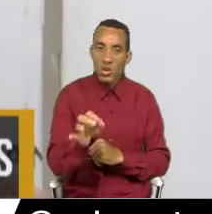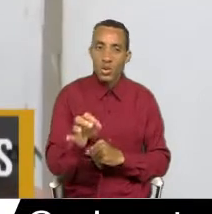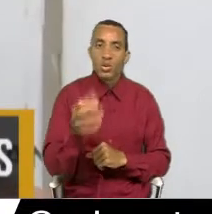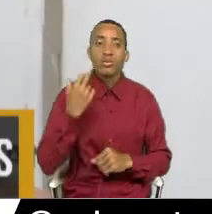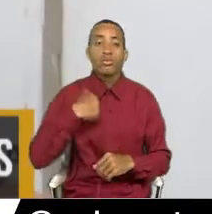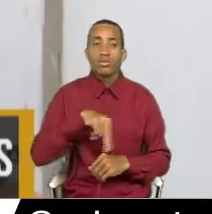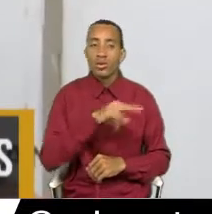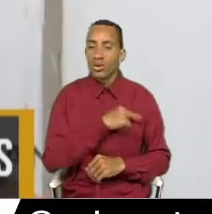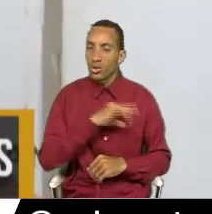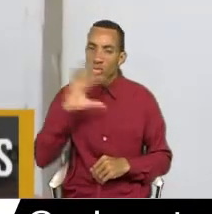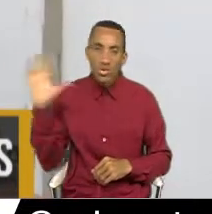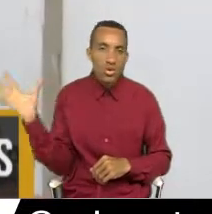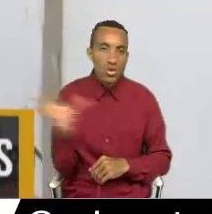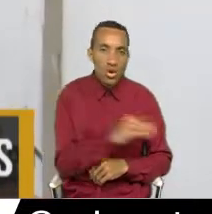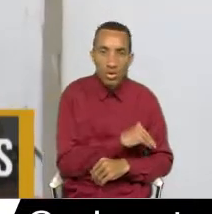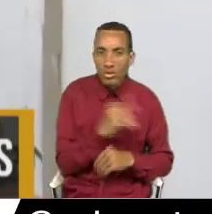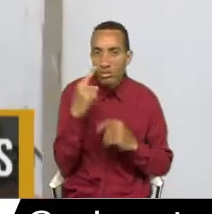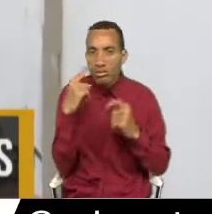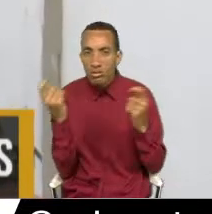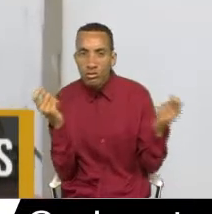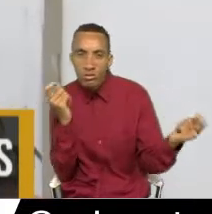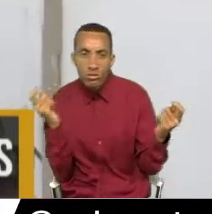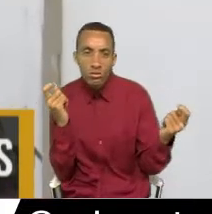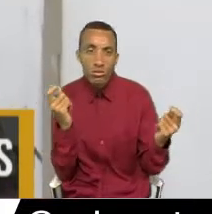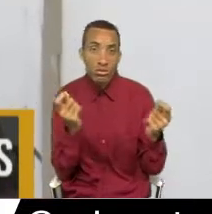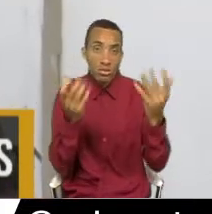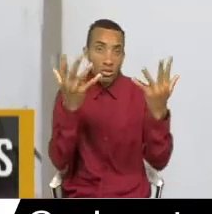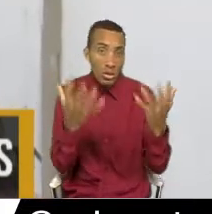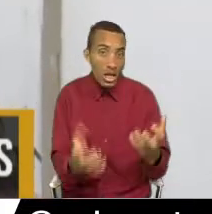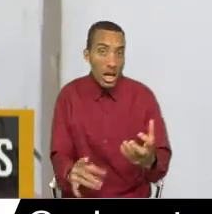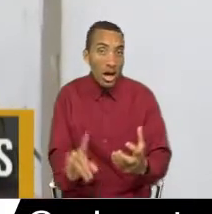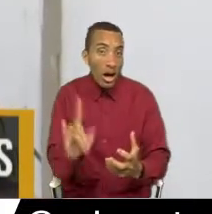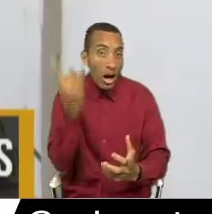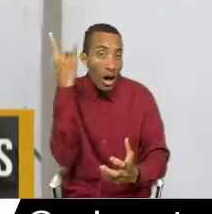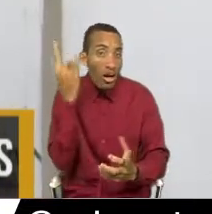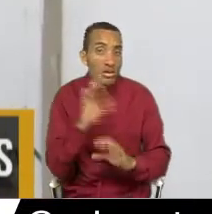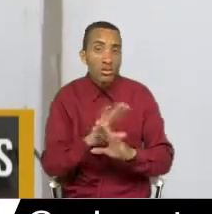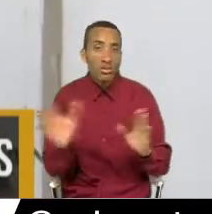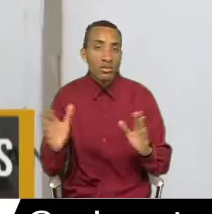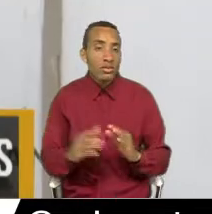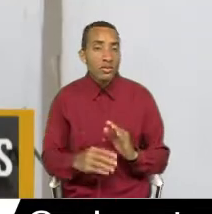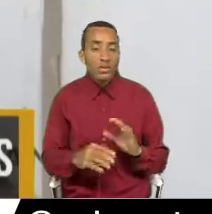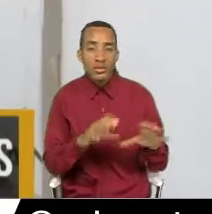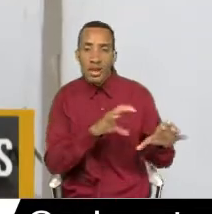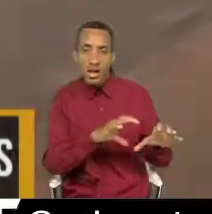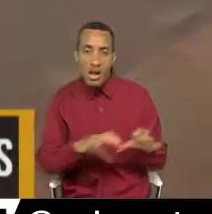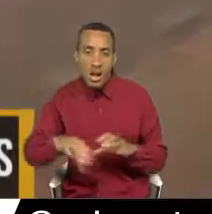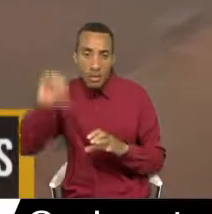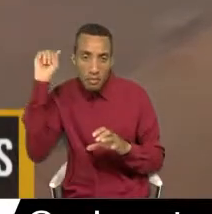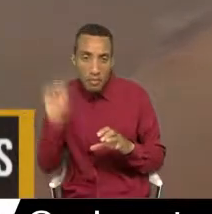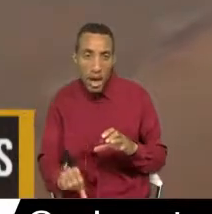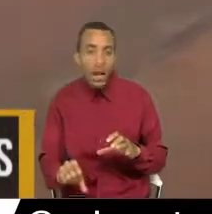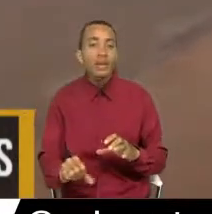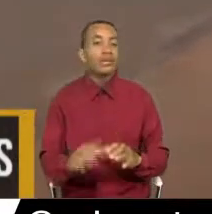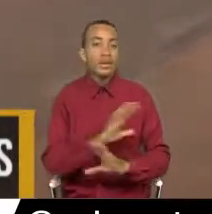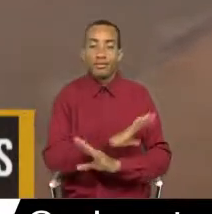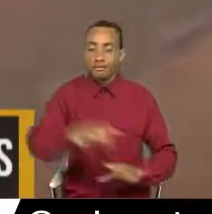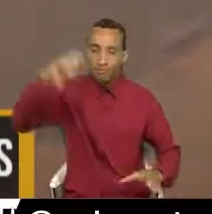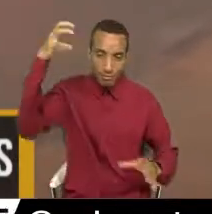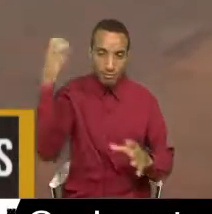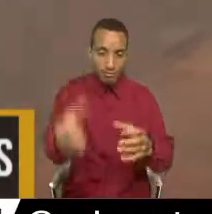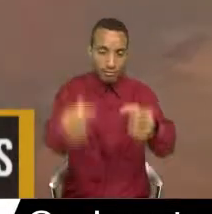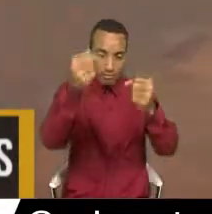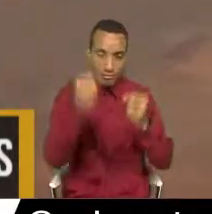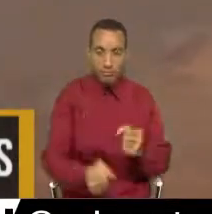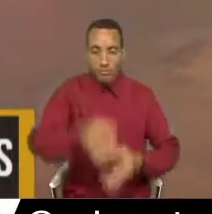eso, todo el que pretenda incursionar o estar en contra de las conductas, vamos a judicializarlo. Las fronteras para